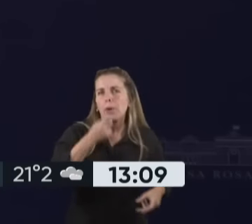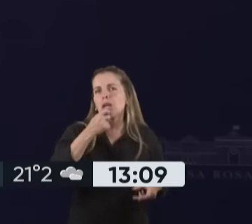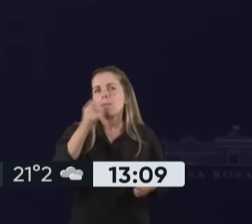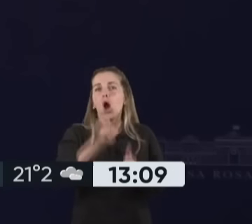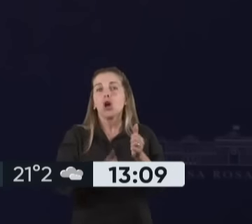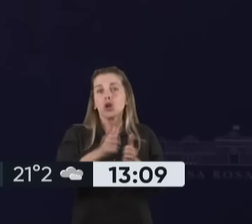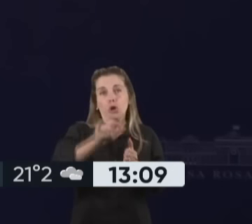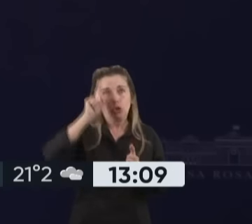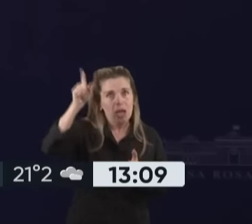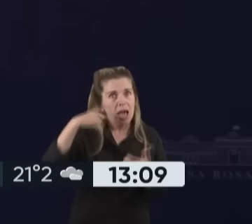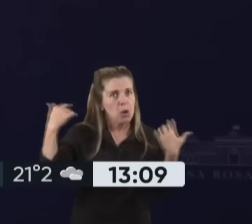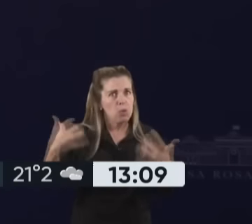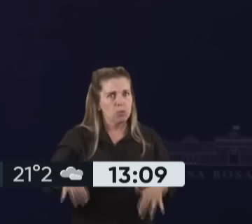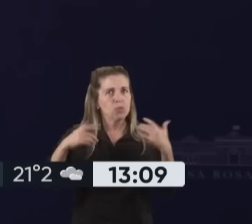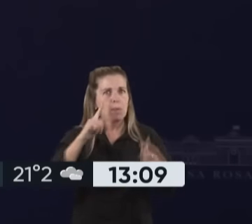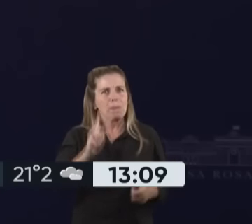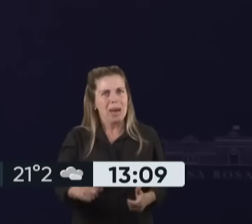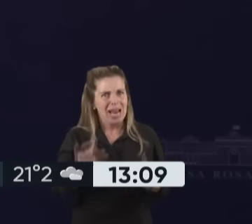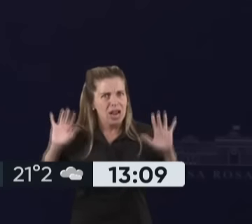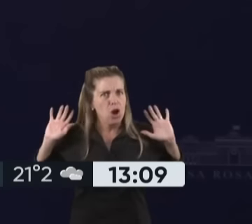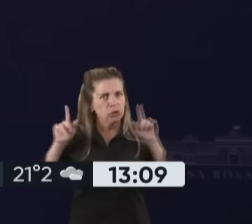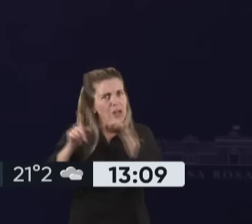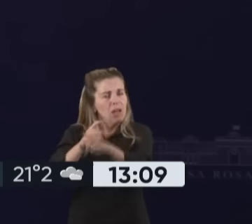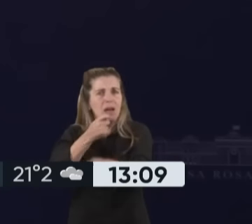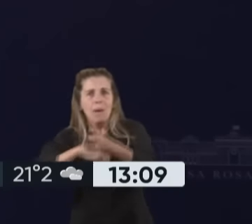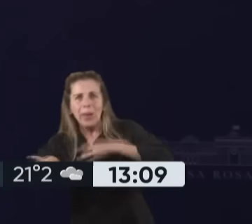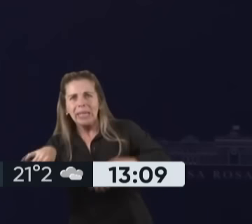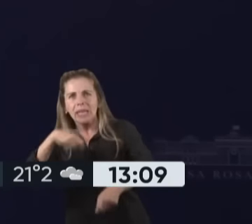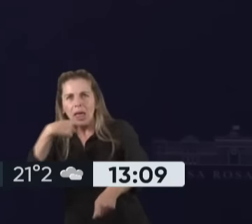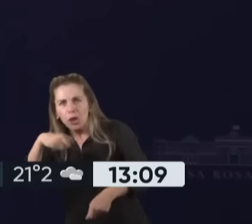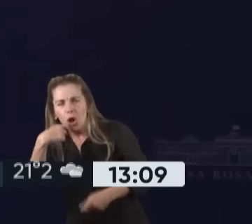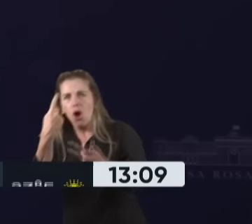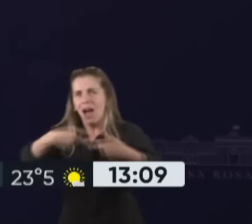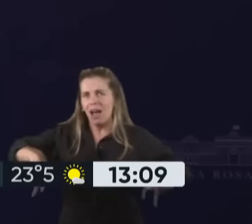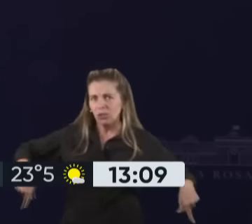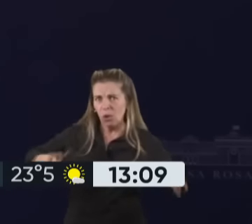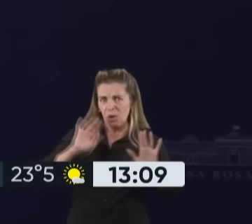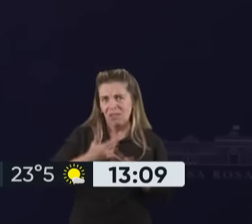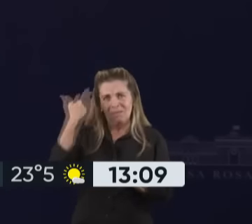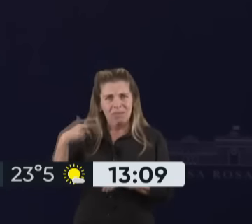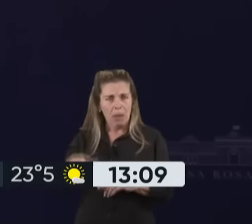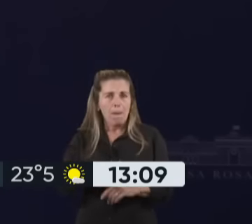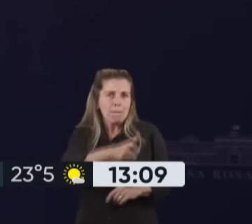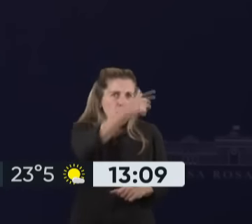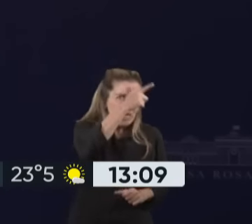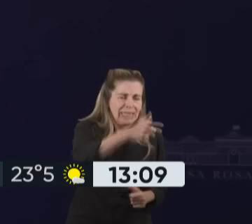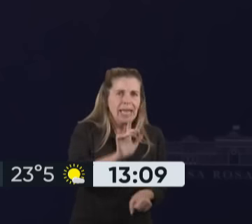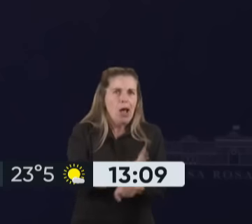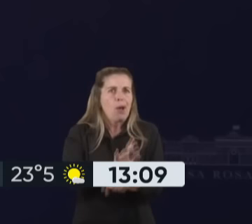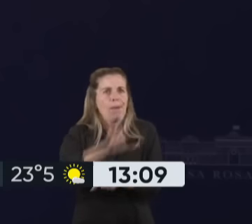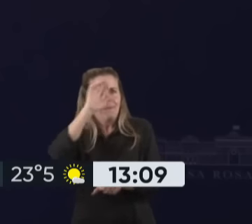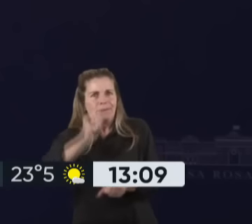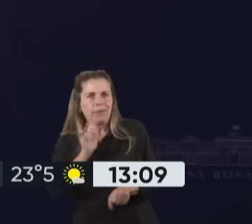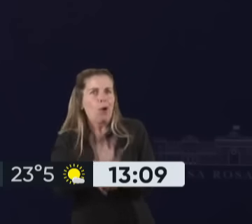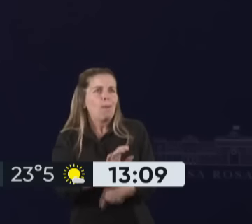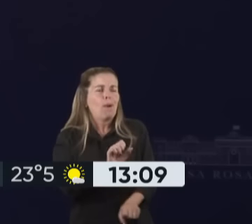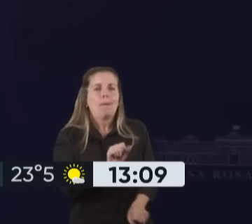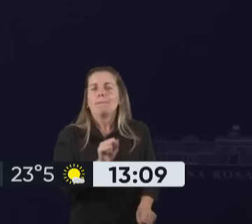eran zonas liberadas para los narcoterroristas y las fuerzas de seguridad estaban atadas de pies y manos para